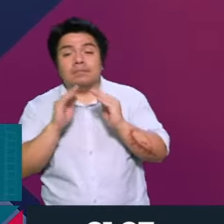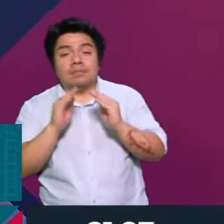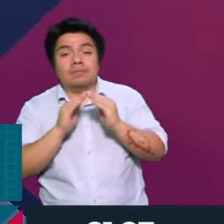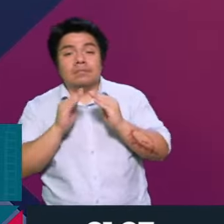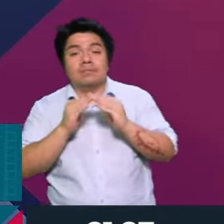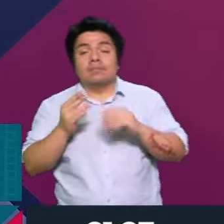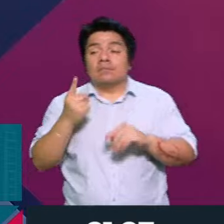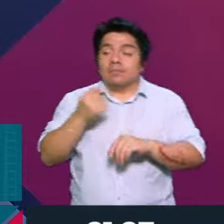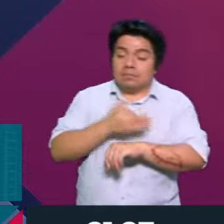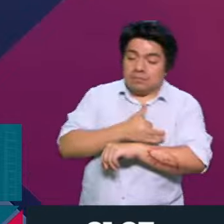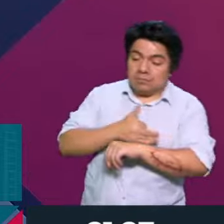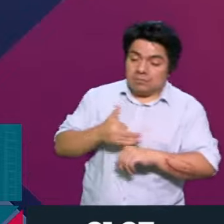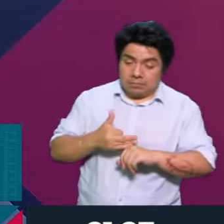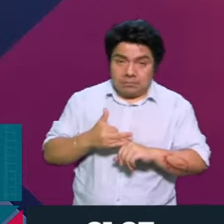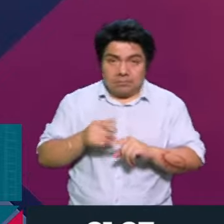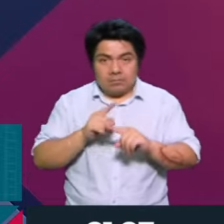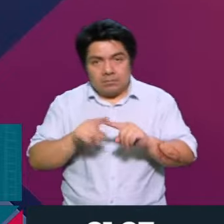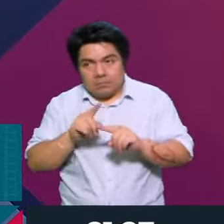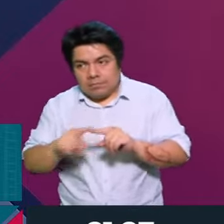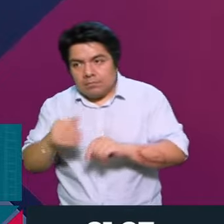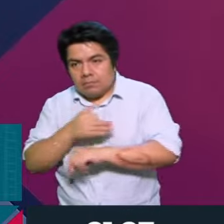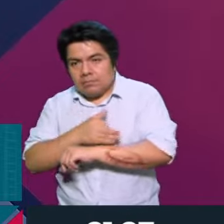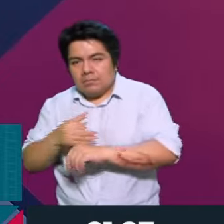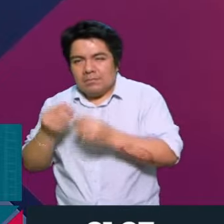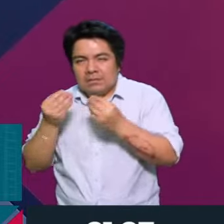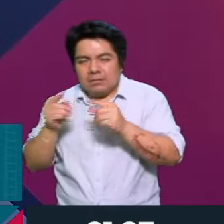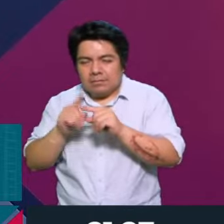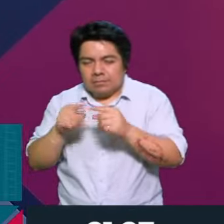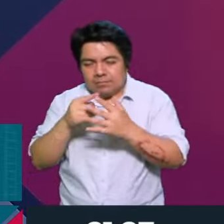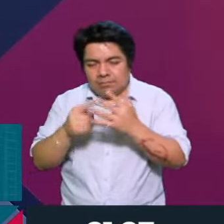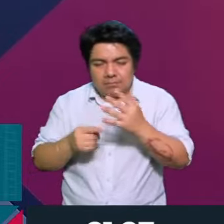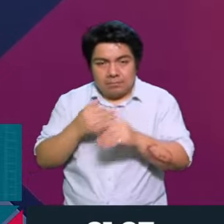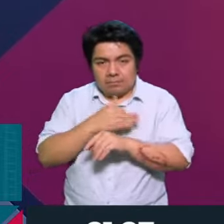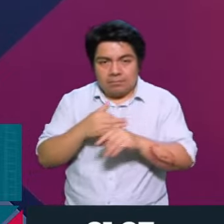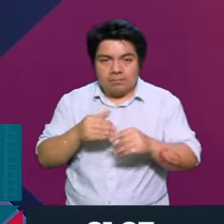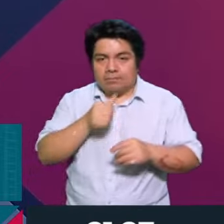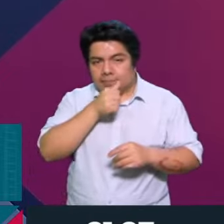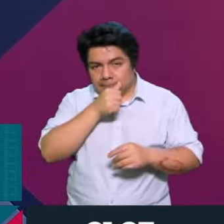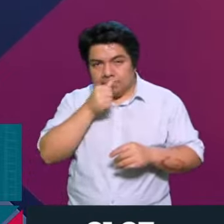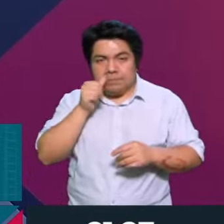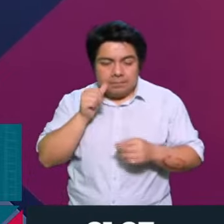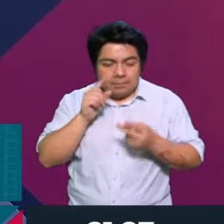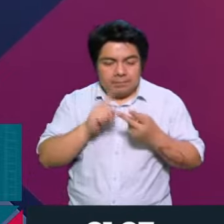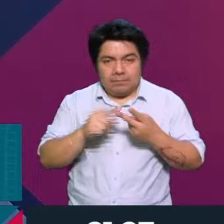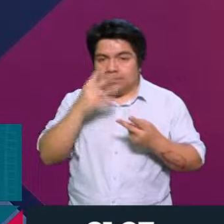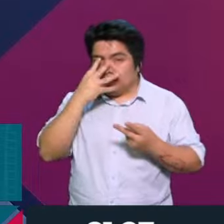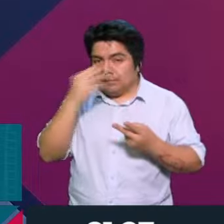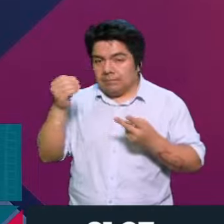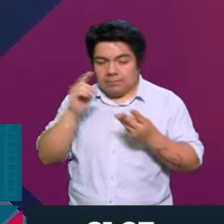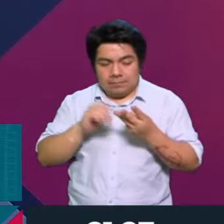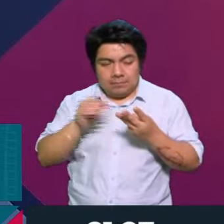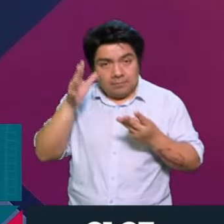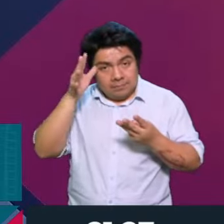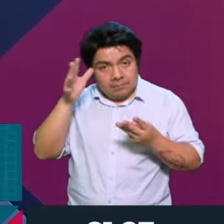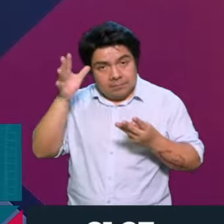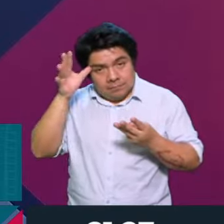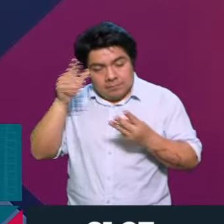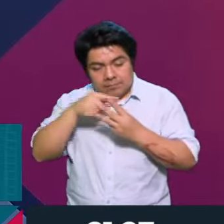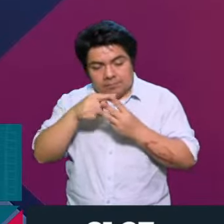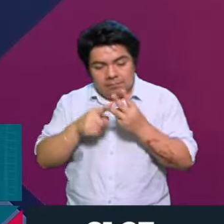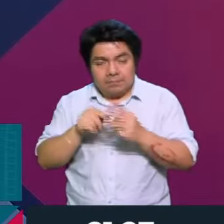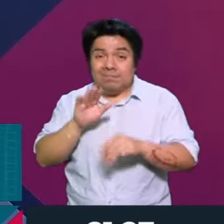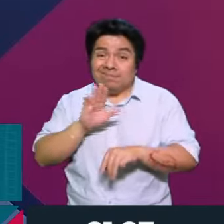unifamiliar. En vivienda multifamiliar comenzamos por Benito Juárez, Coyoacán y Cuauhtémoc, que fueron las que se